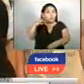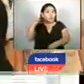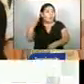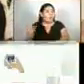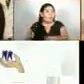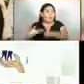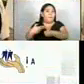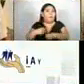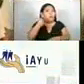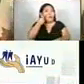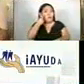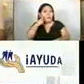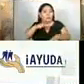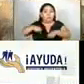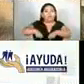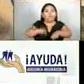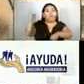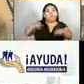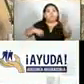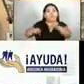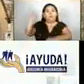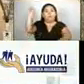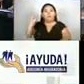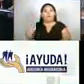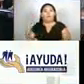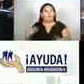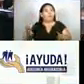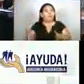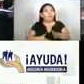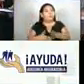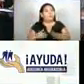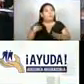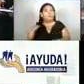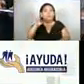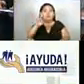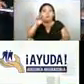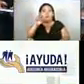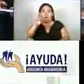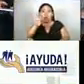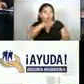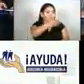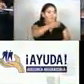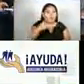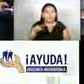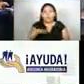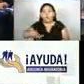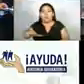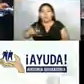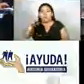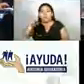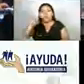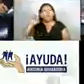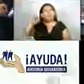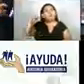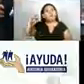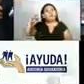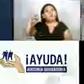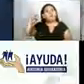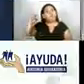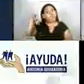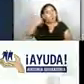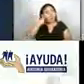supermercados Selectos, con la inauguración de la sucursal número 104 en el Centro Comercial El Encuentro,